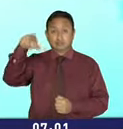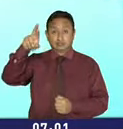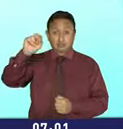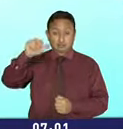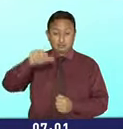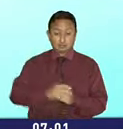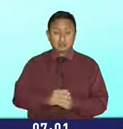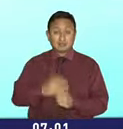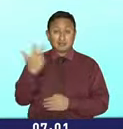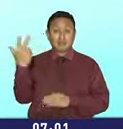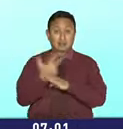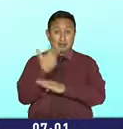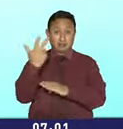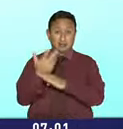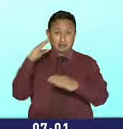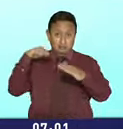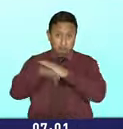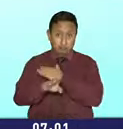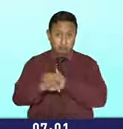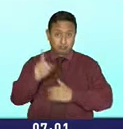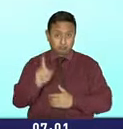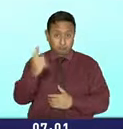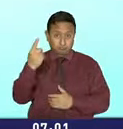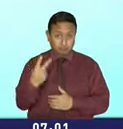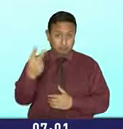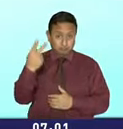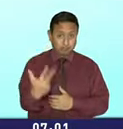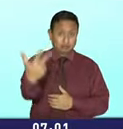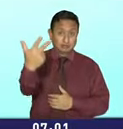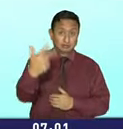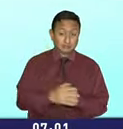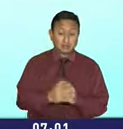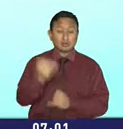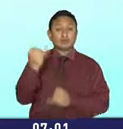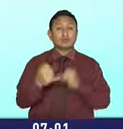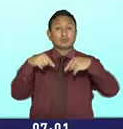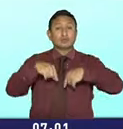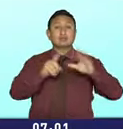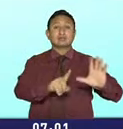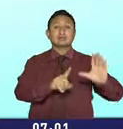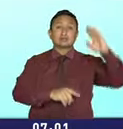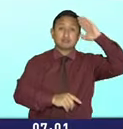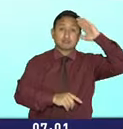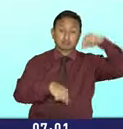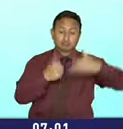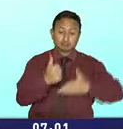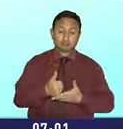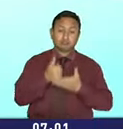ministerial. En la última ocasión, 6 militares lo habrían ayudado a evadir la seguridad.